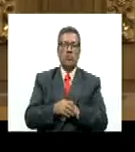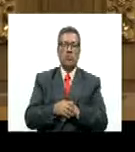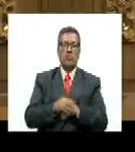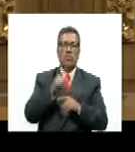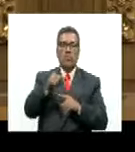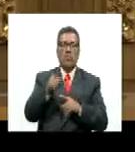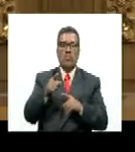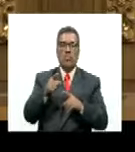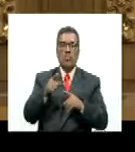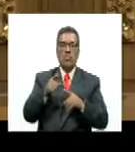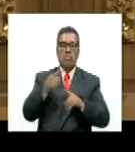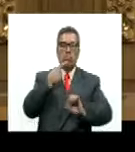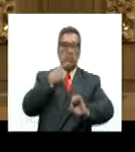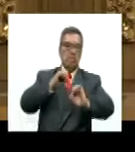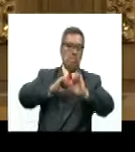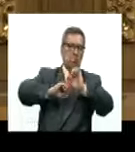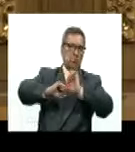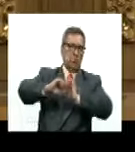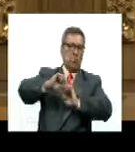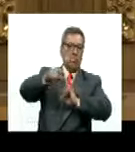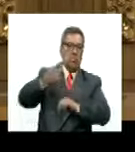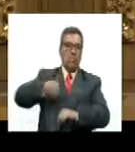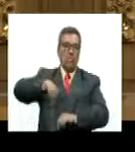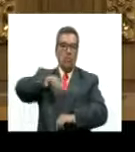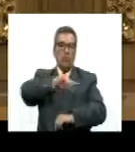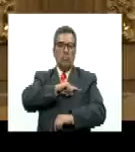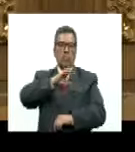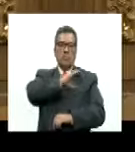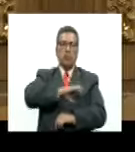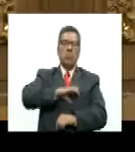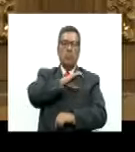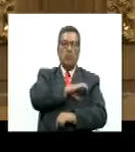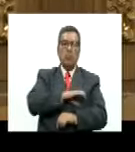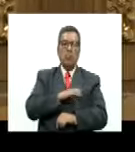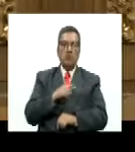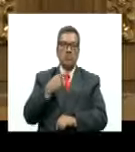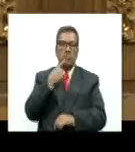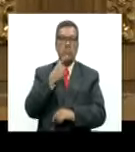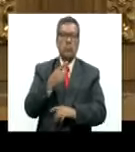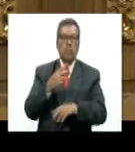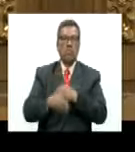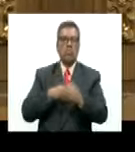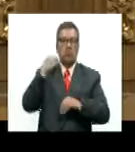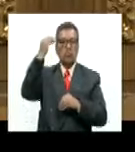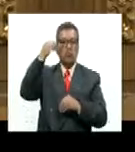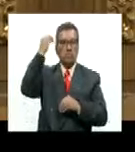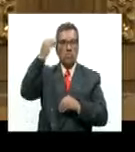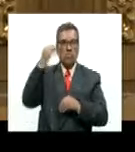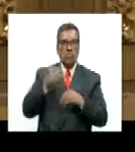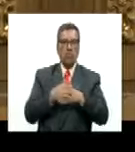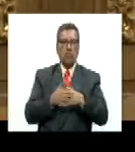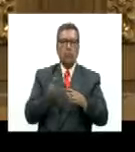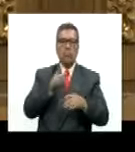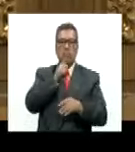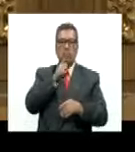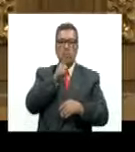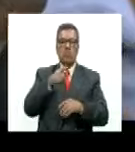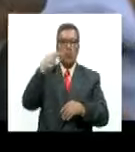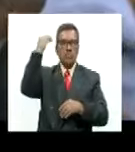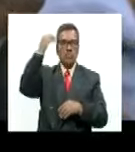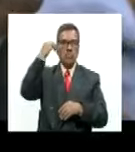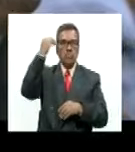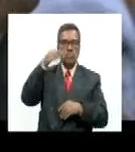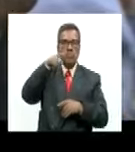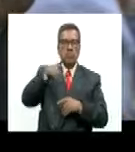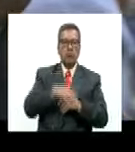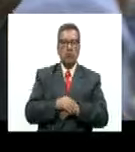la indignación de nuestra comisión ante lo que consideramos un agravio, lo que consideramos